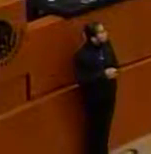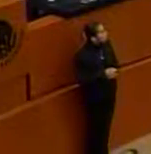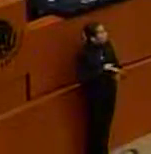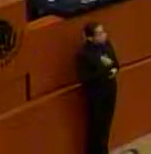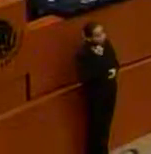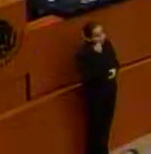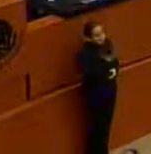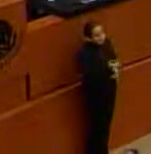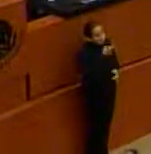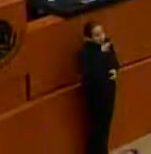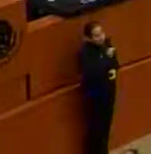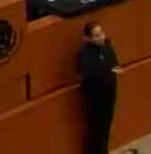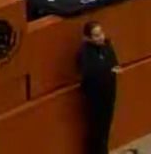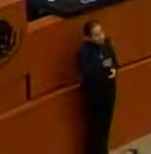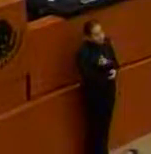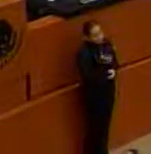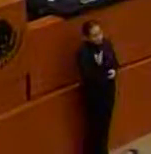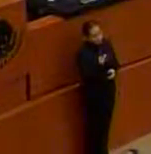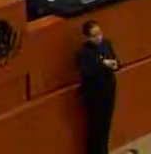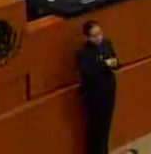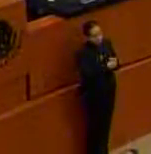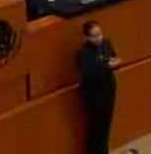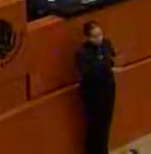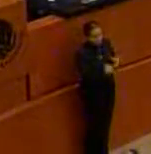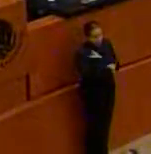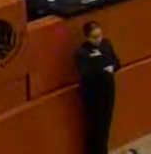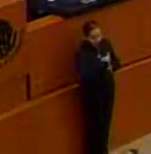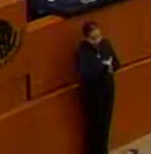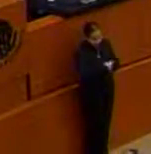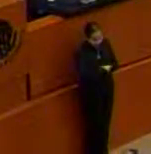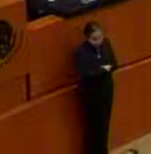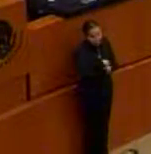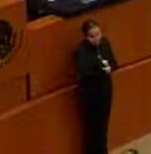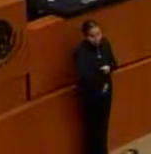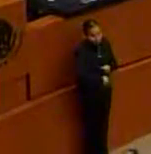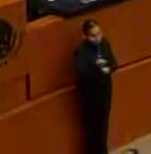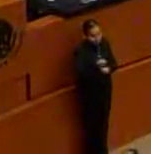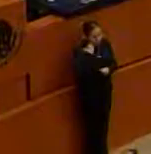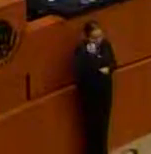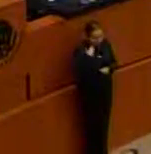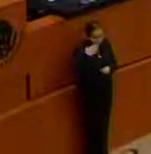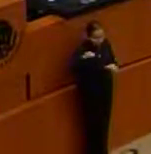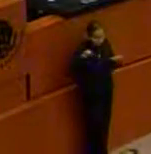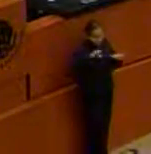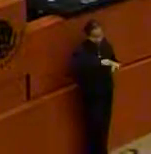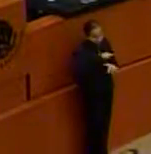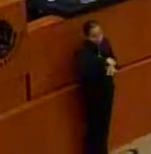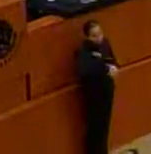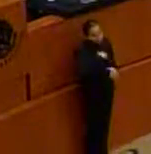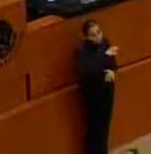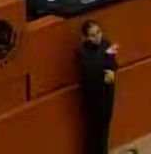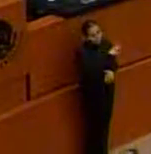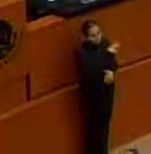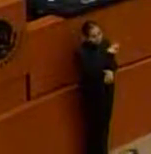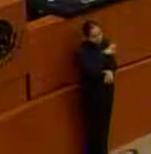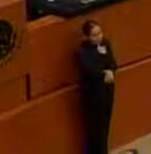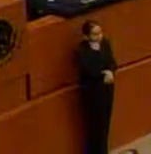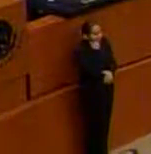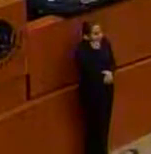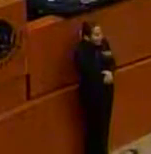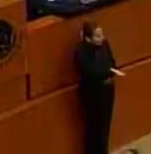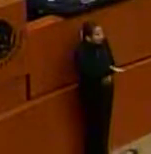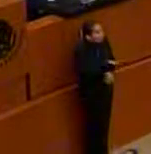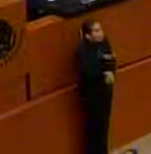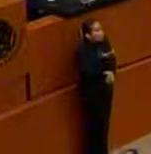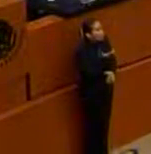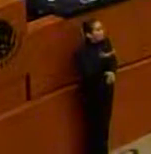pero sí quisiera comentar que cuando inicialmente se me invitó a este seminario, había la